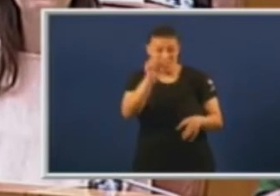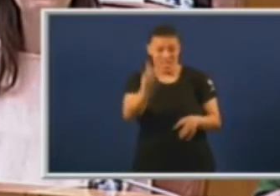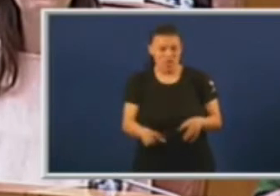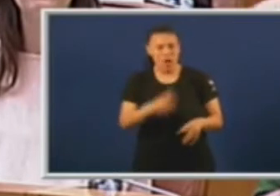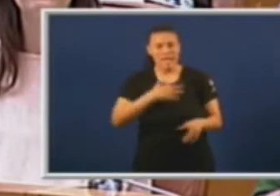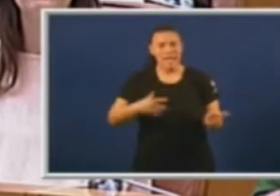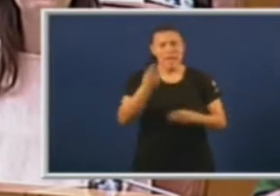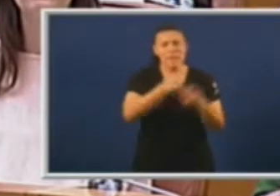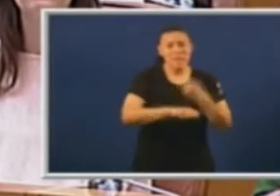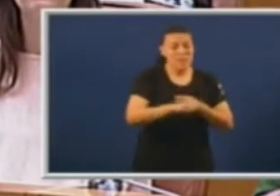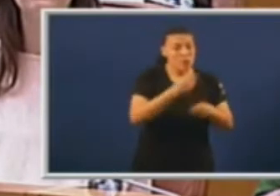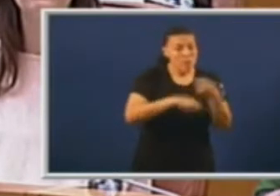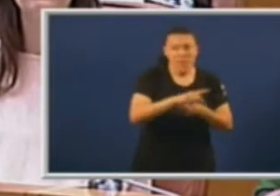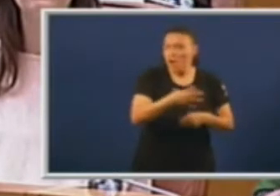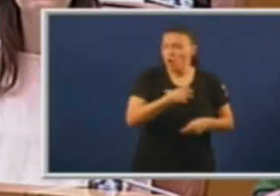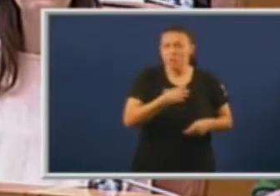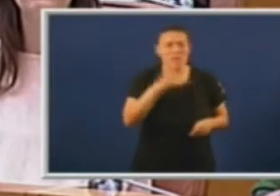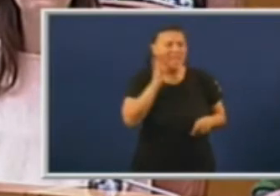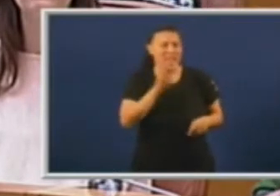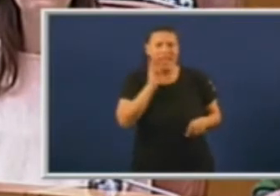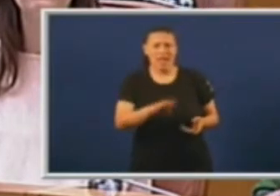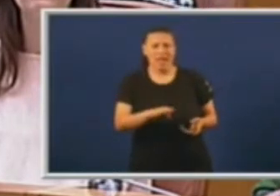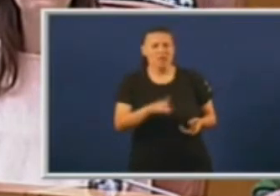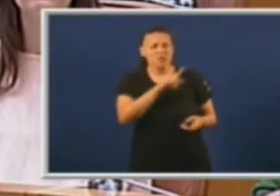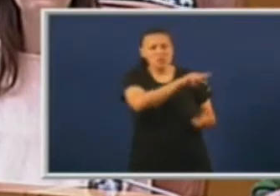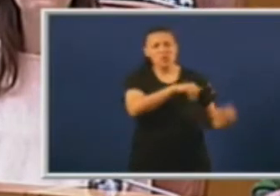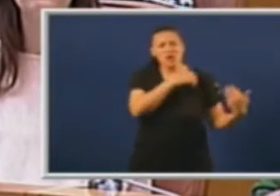Pode explicarnos por que lle fixo ese agasallo a Villar-Mir?